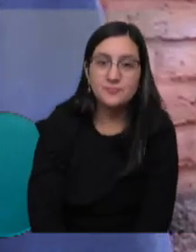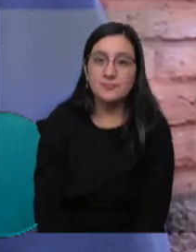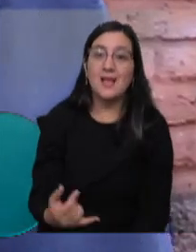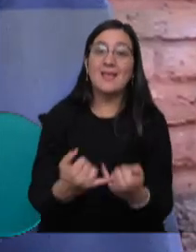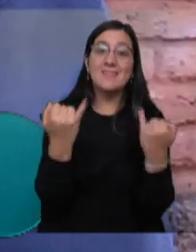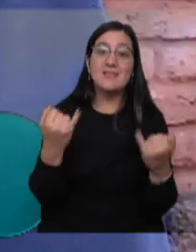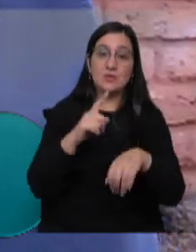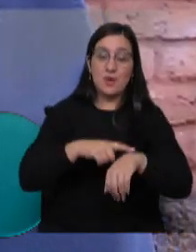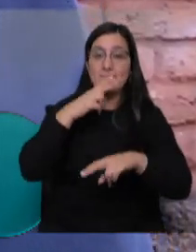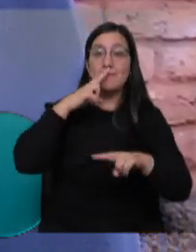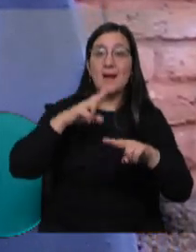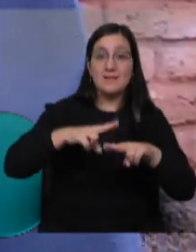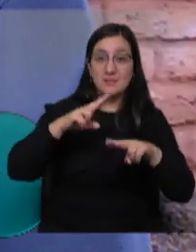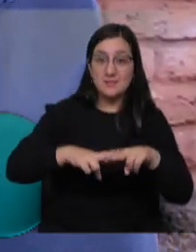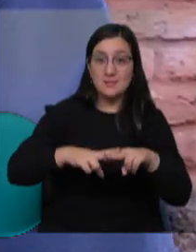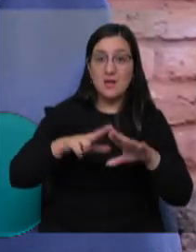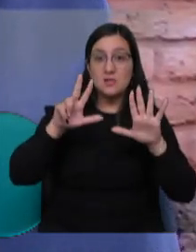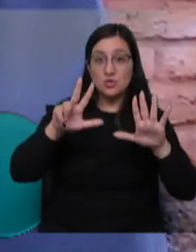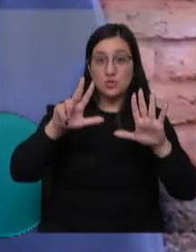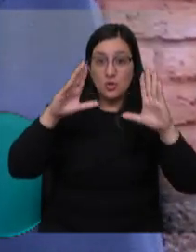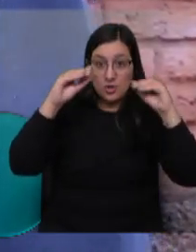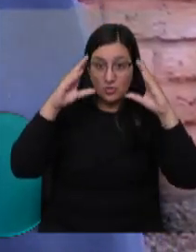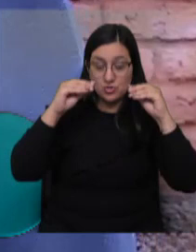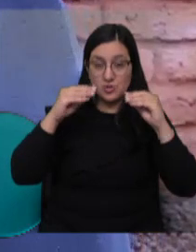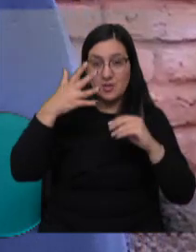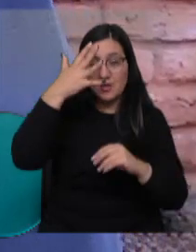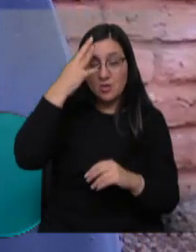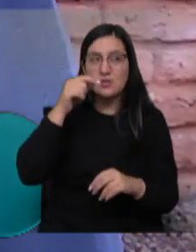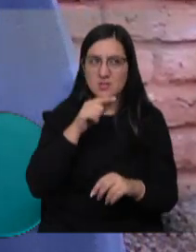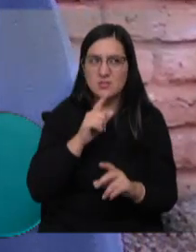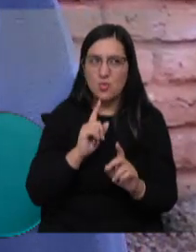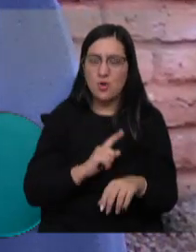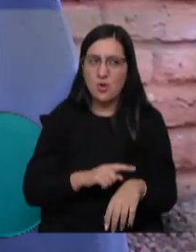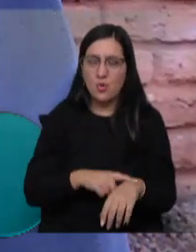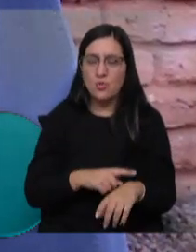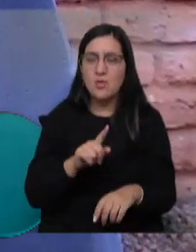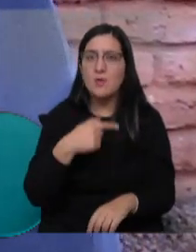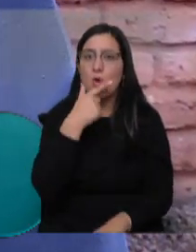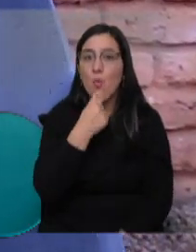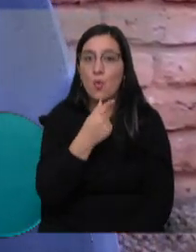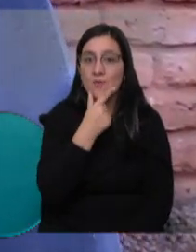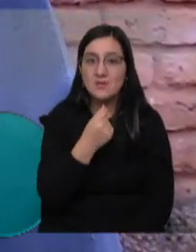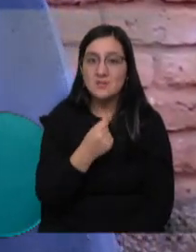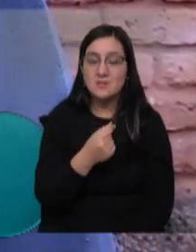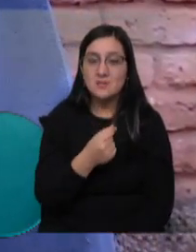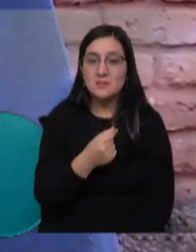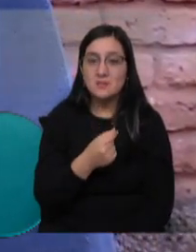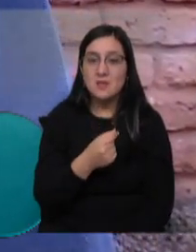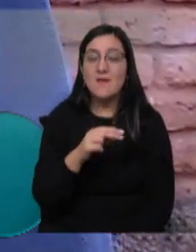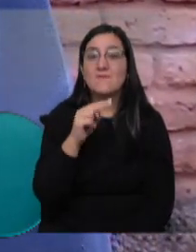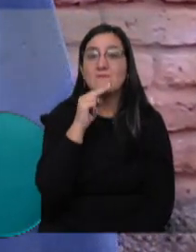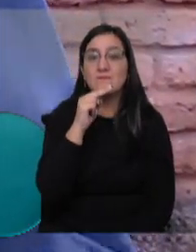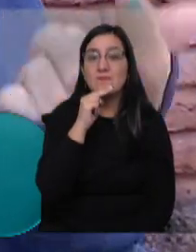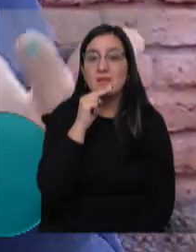es? Es los martes a las 8 de la noche, creo que está ese horario, los jueves... el